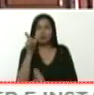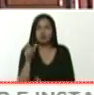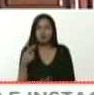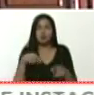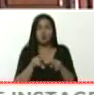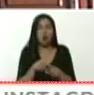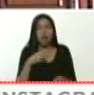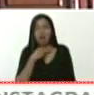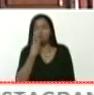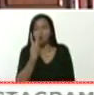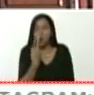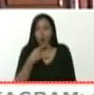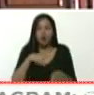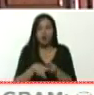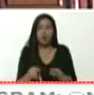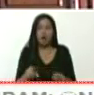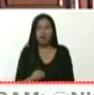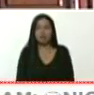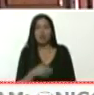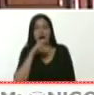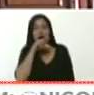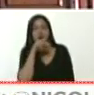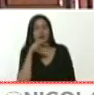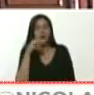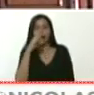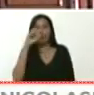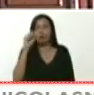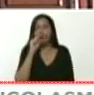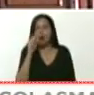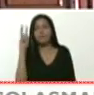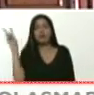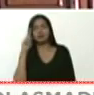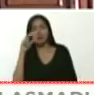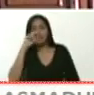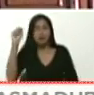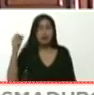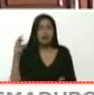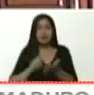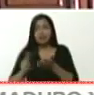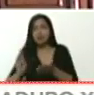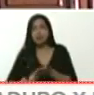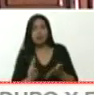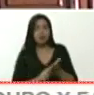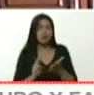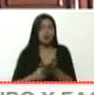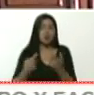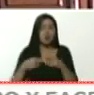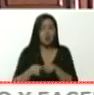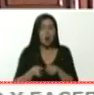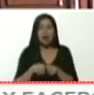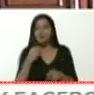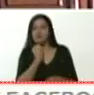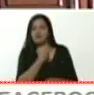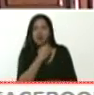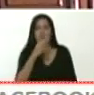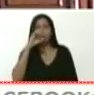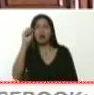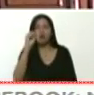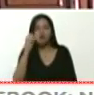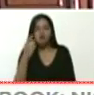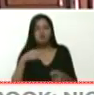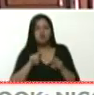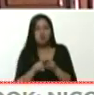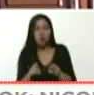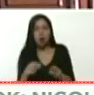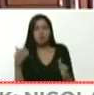voz, hablan de Maduro, Maduro, Venezuela, Maduro. Hay maduritis en Colombia. Tienen un ataque